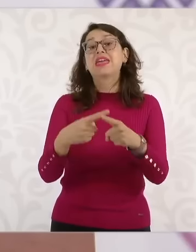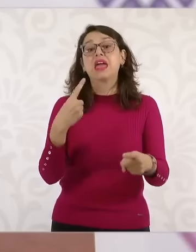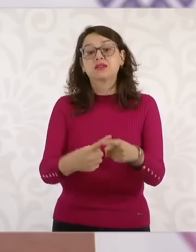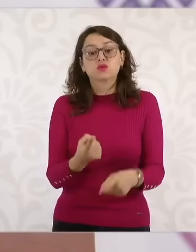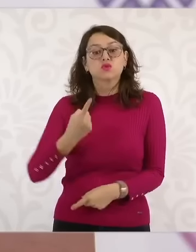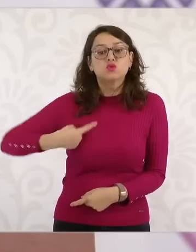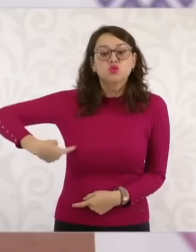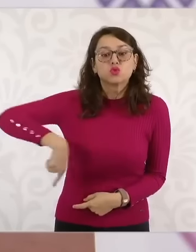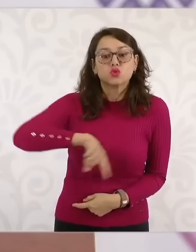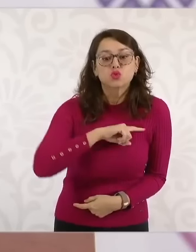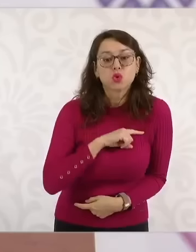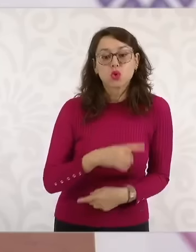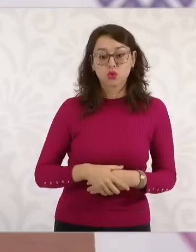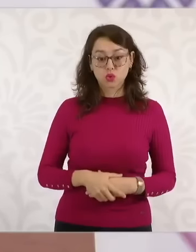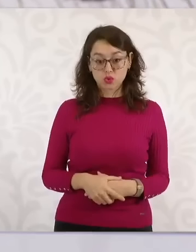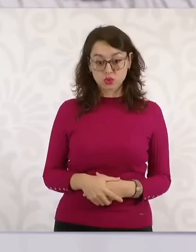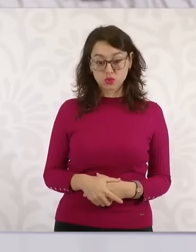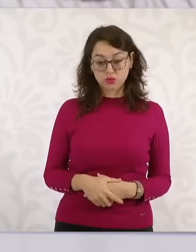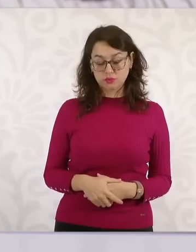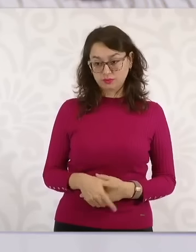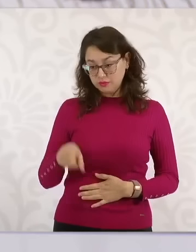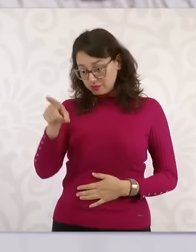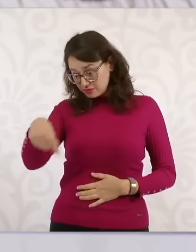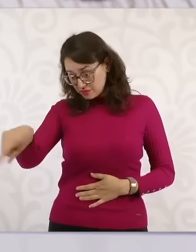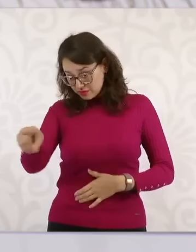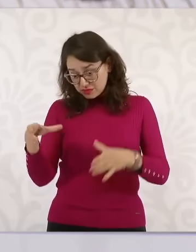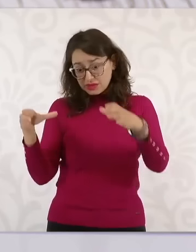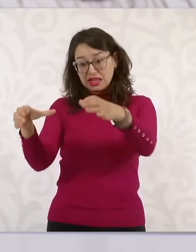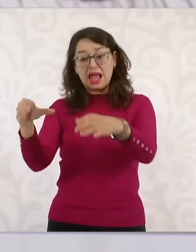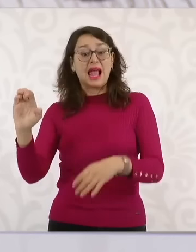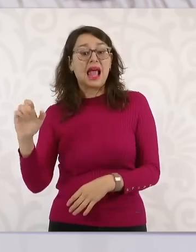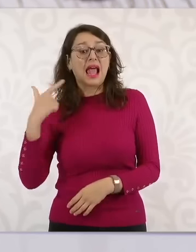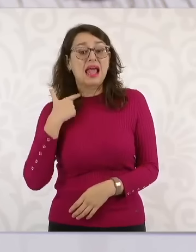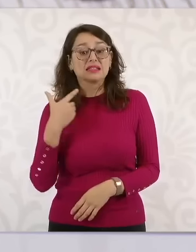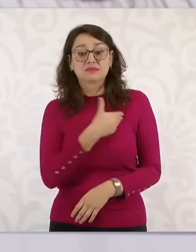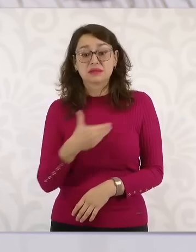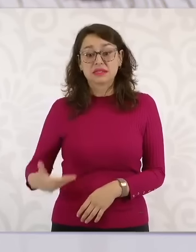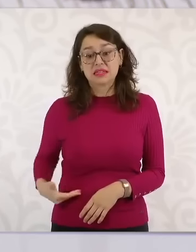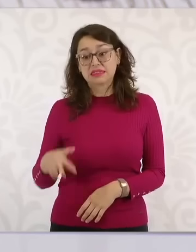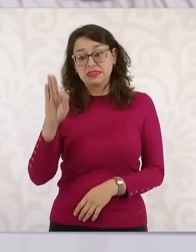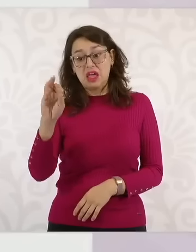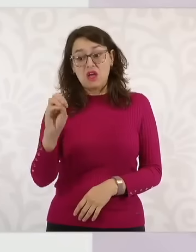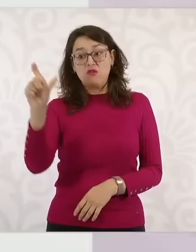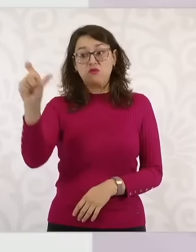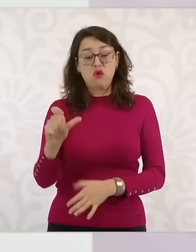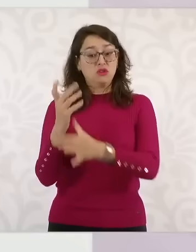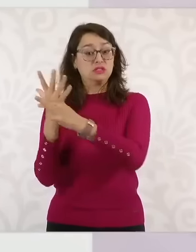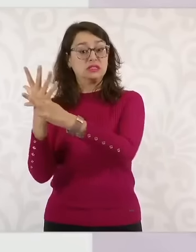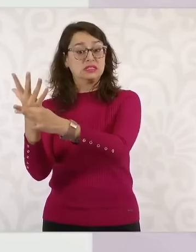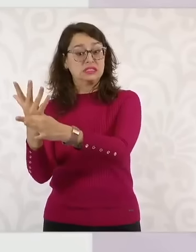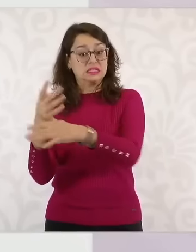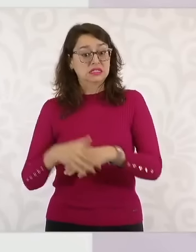Entonces tienes a un expresidente como Fox diciendo, la presidenta nos está llevando